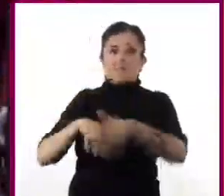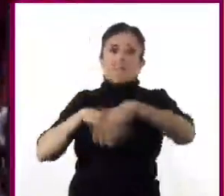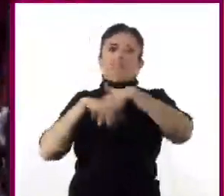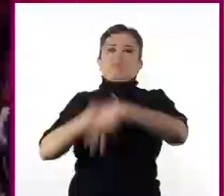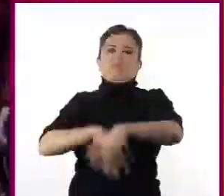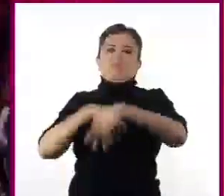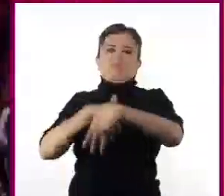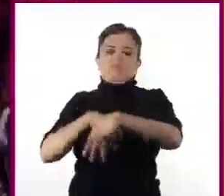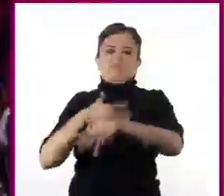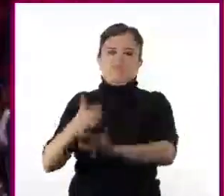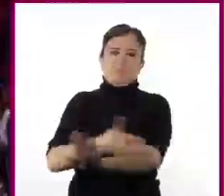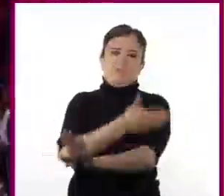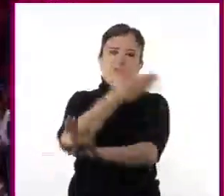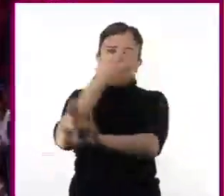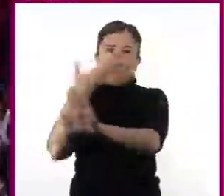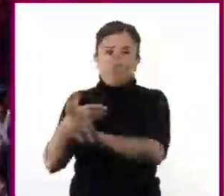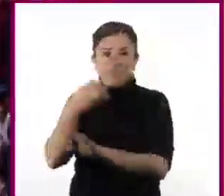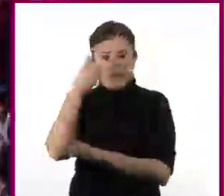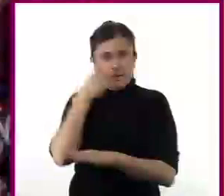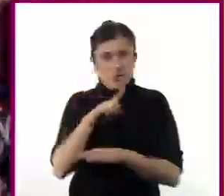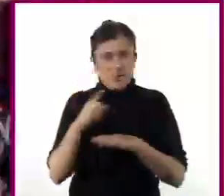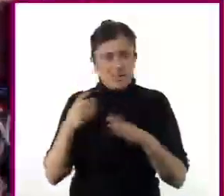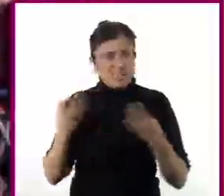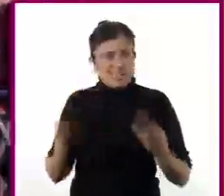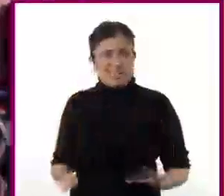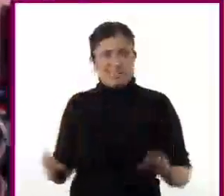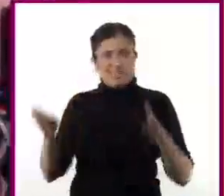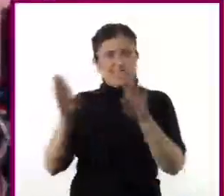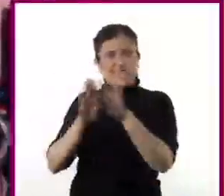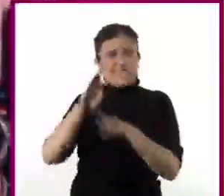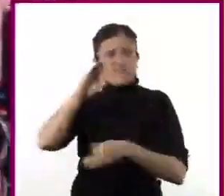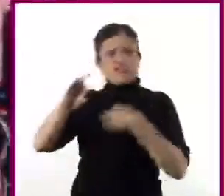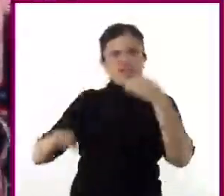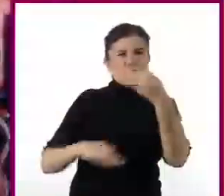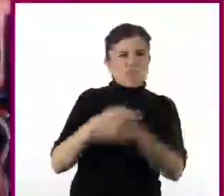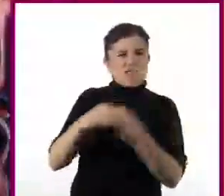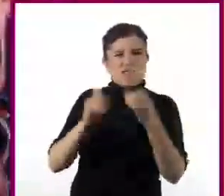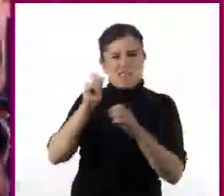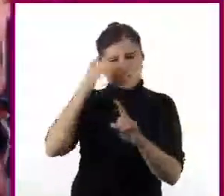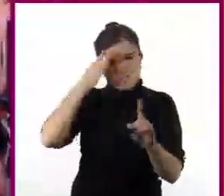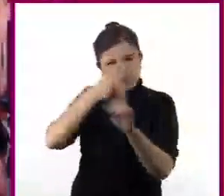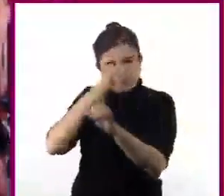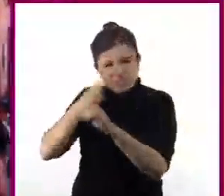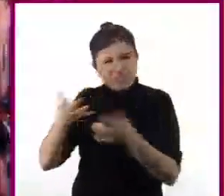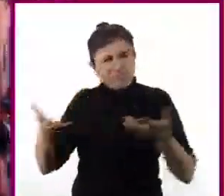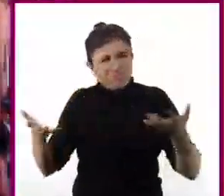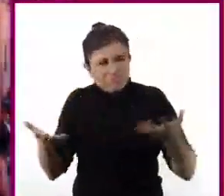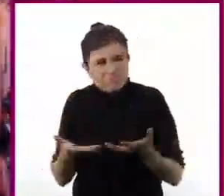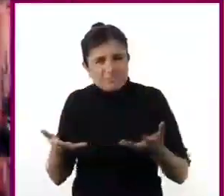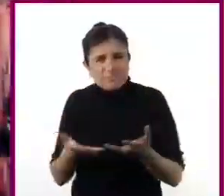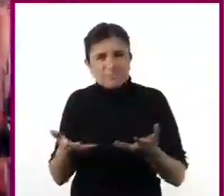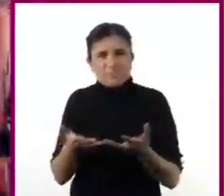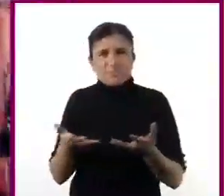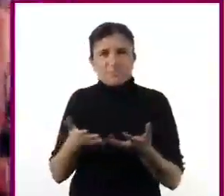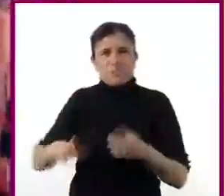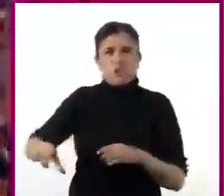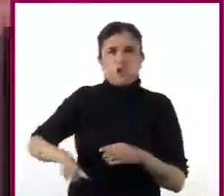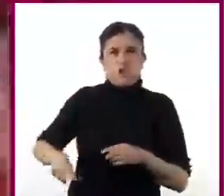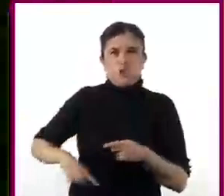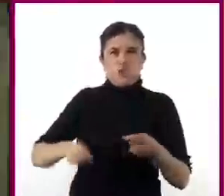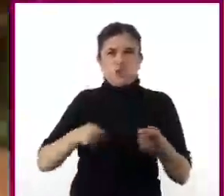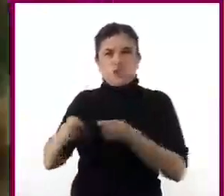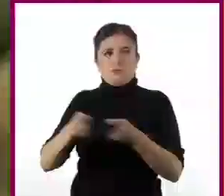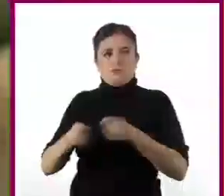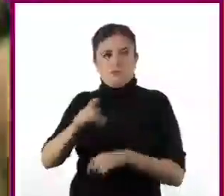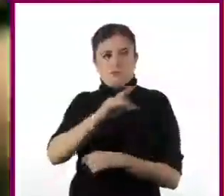mano para cerrar absolutamente cualquier expectativa de ejercer el gobierno